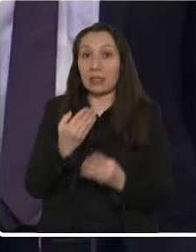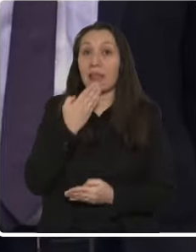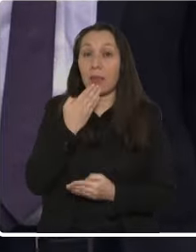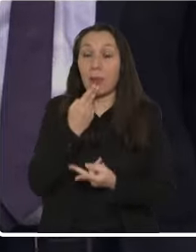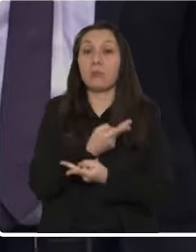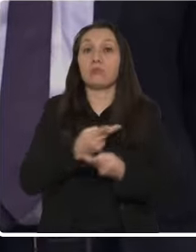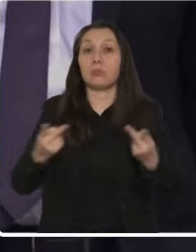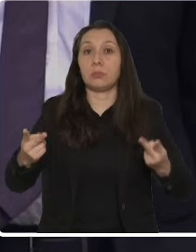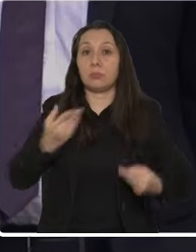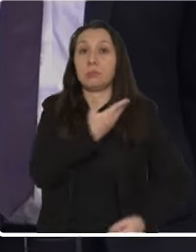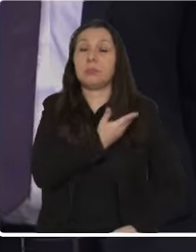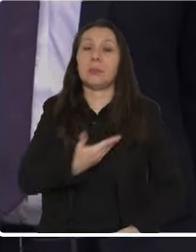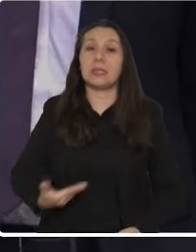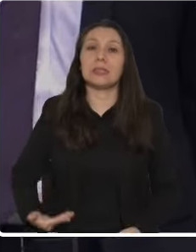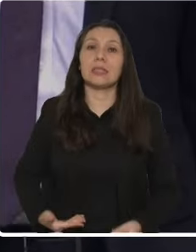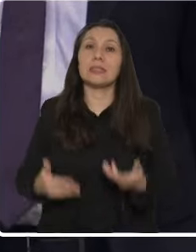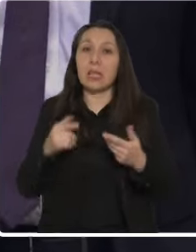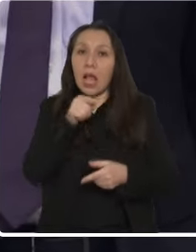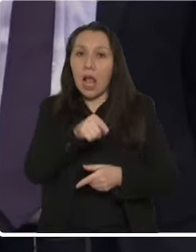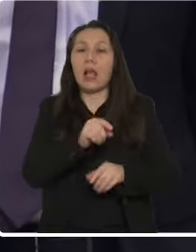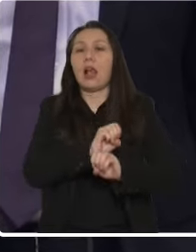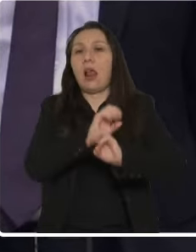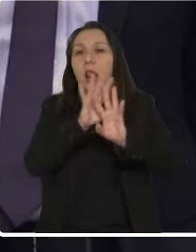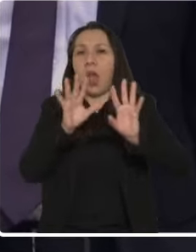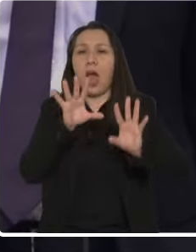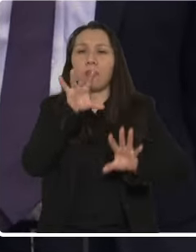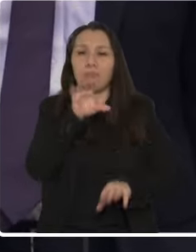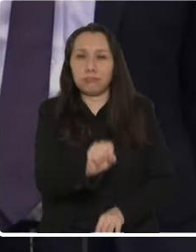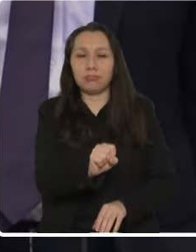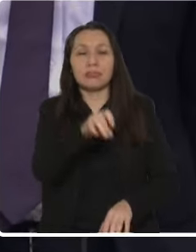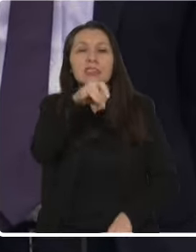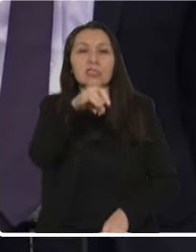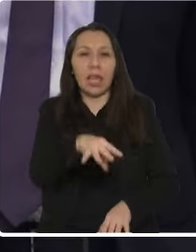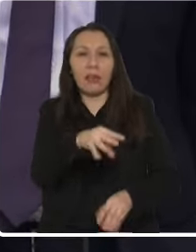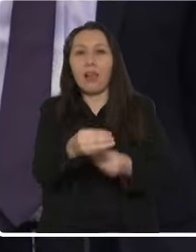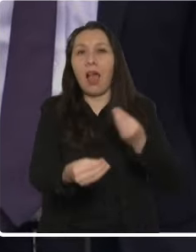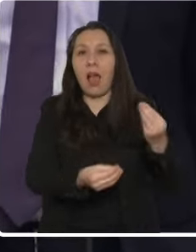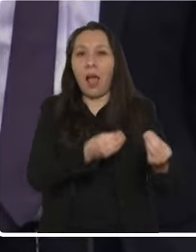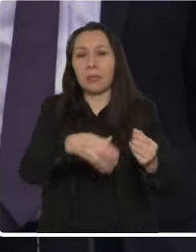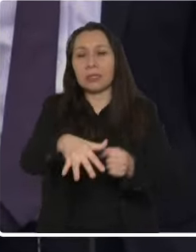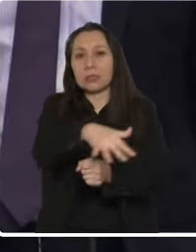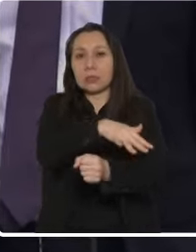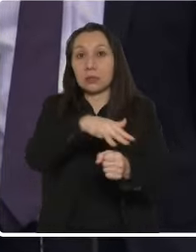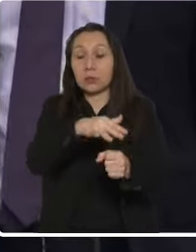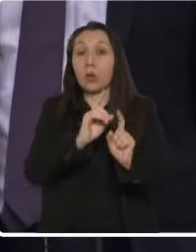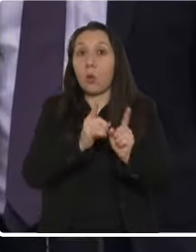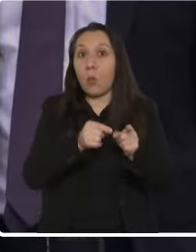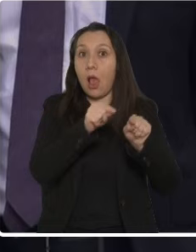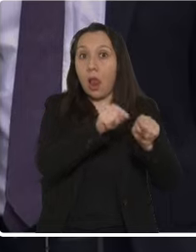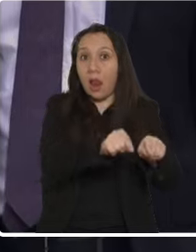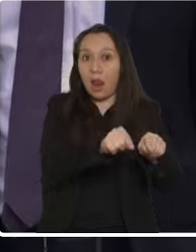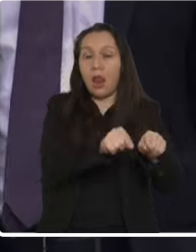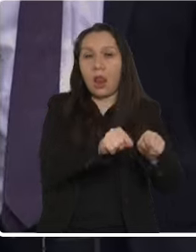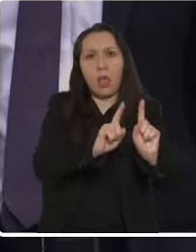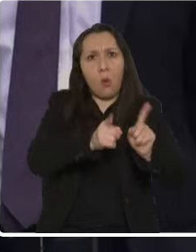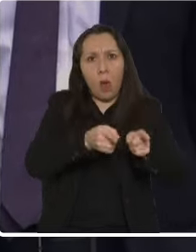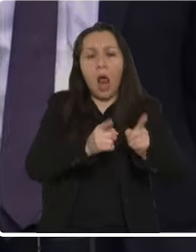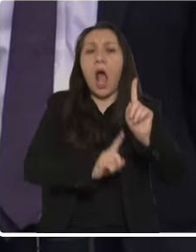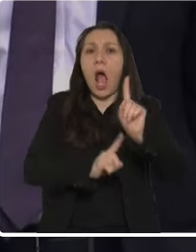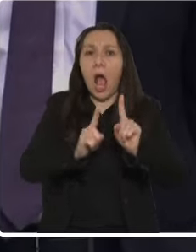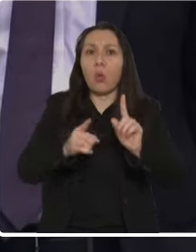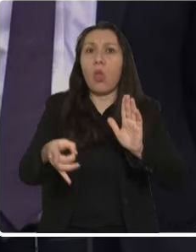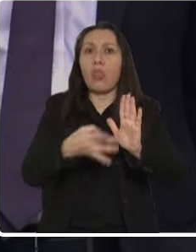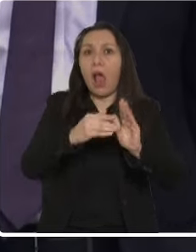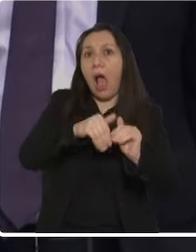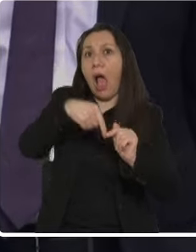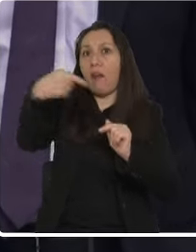de lo que anunció el presidente, ya que ahí está claramente identificado que está ocurriendo situaciones donde incluso se genera aún algún tipo de